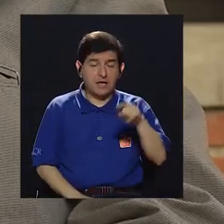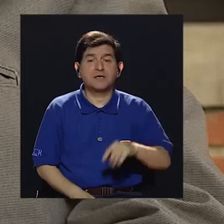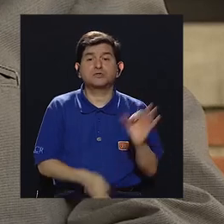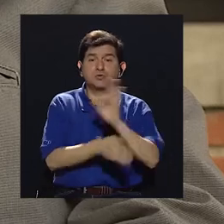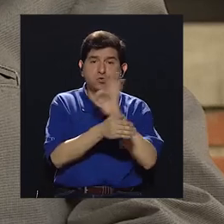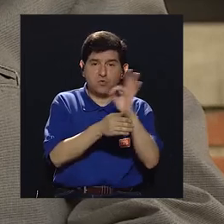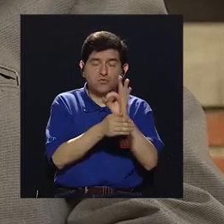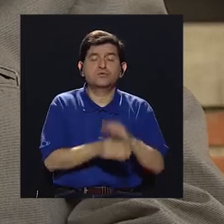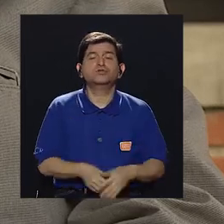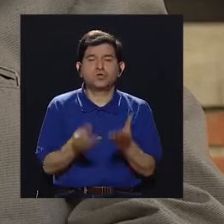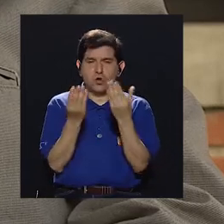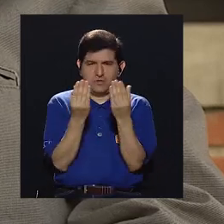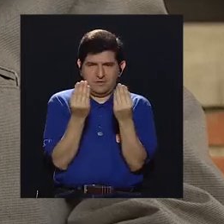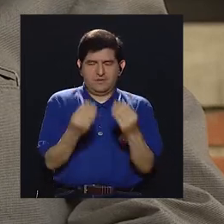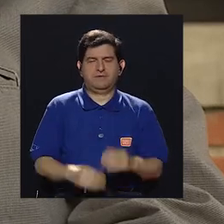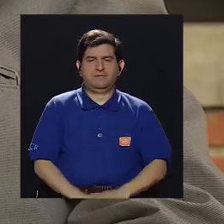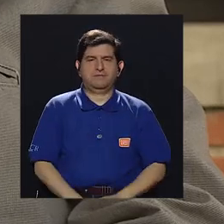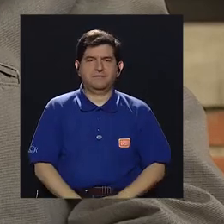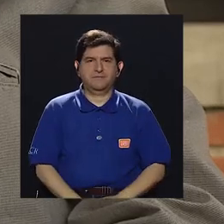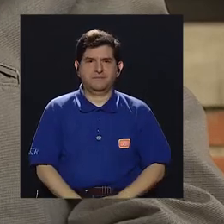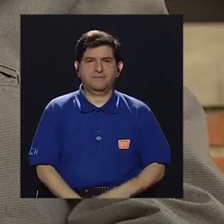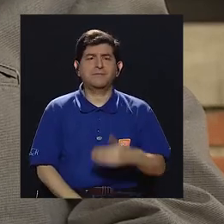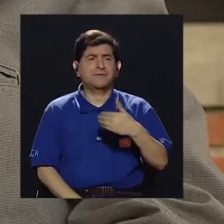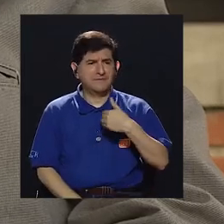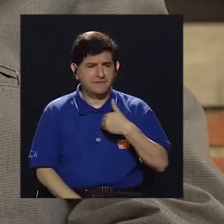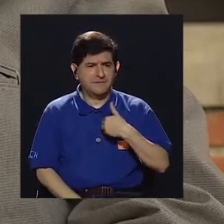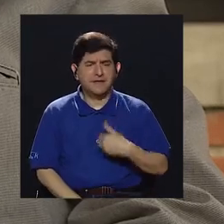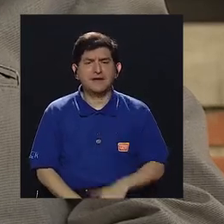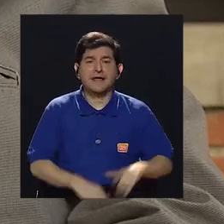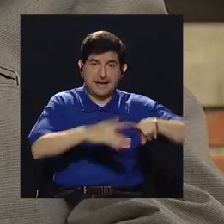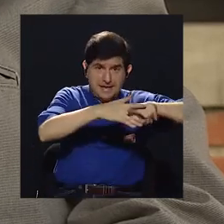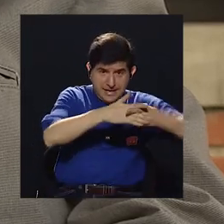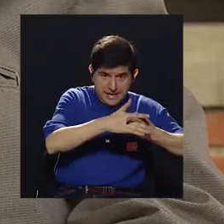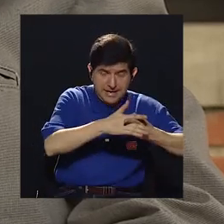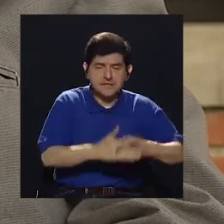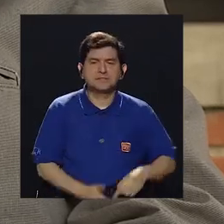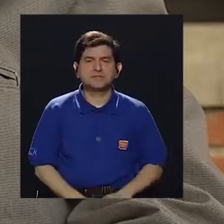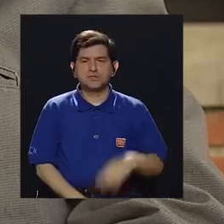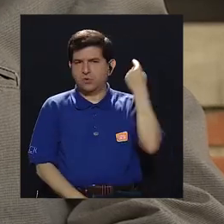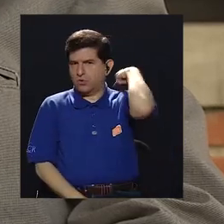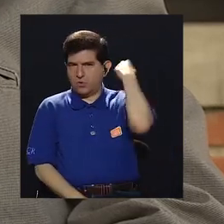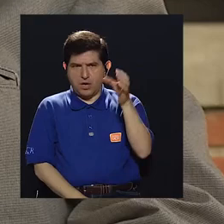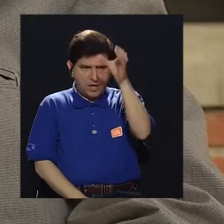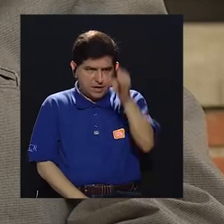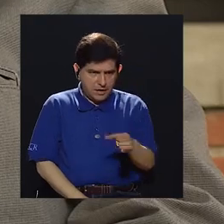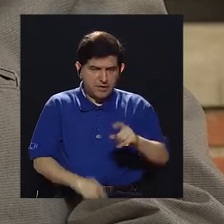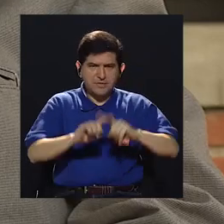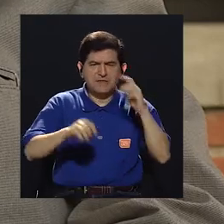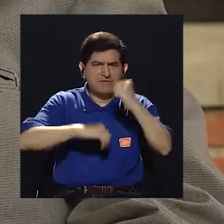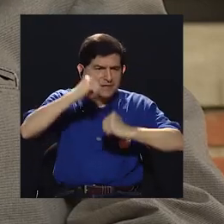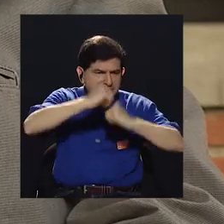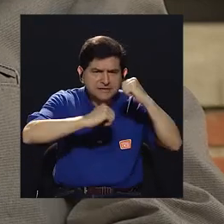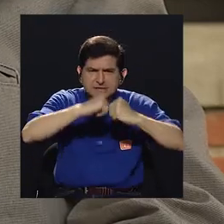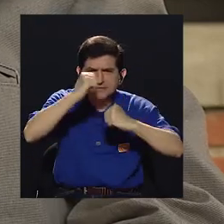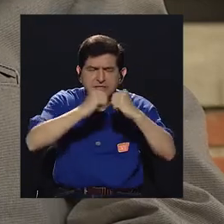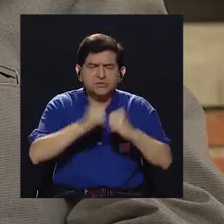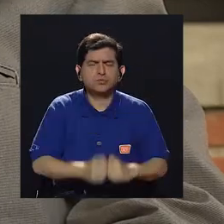la función del nervio. Entonces tienen una iniciación en la columna vertebral, pasa por una serie de